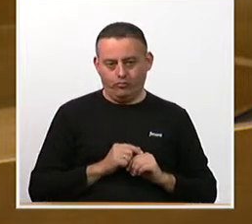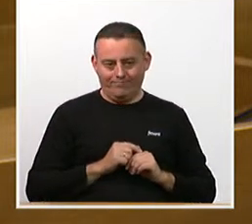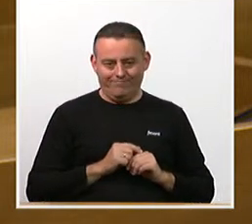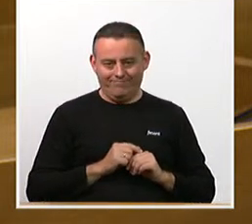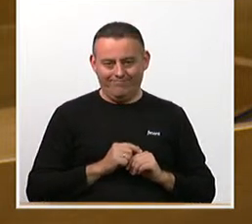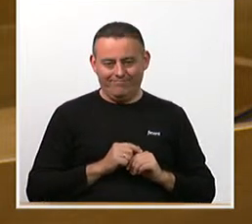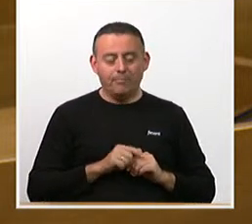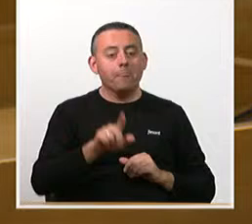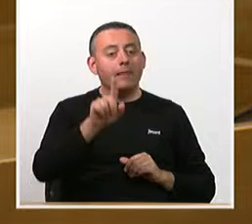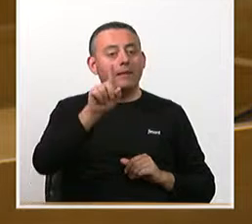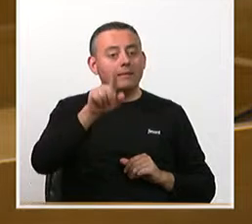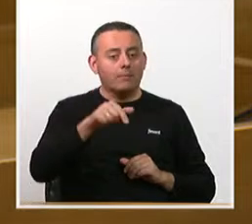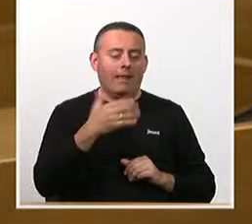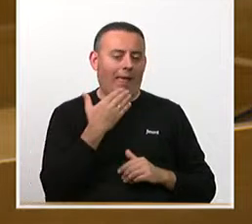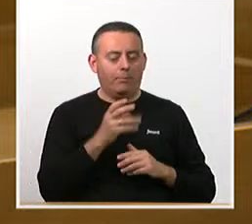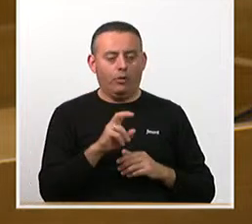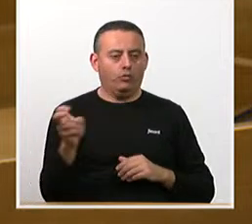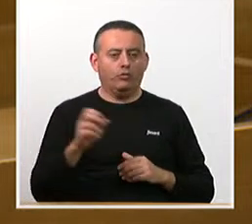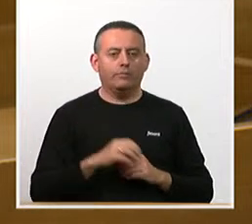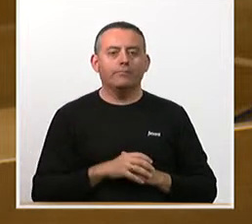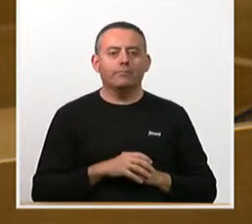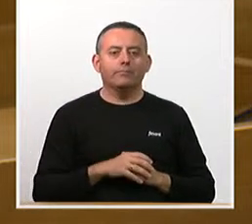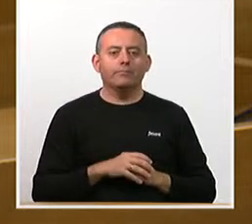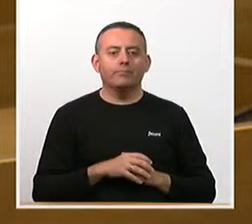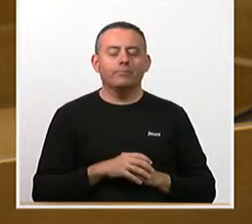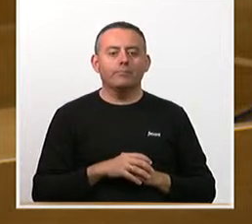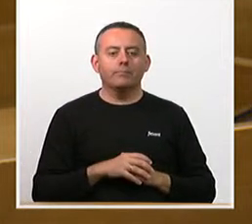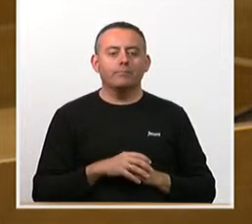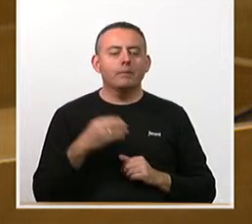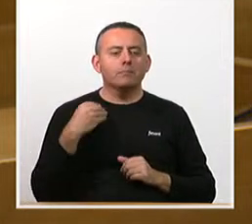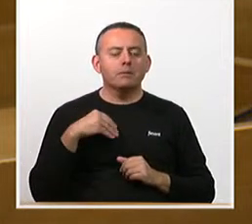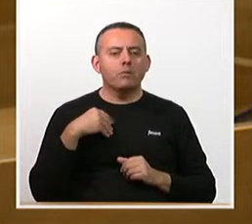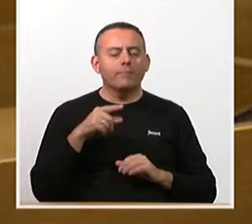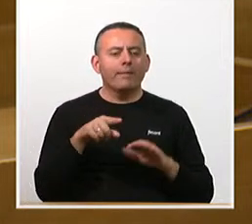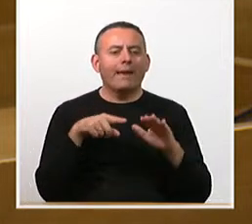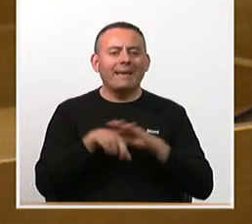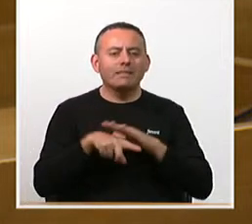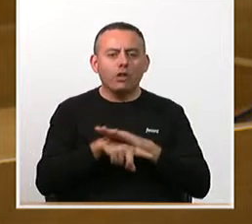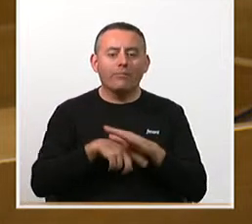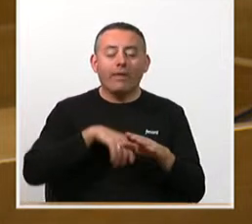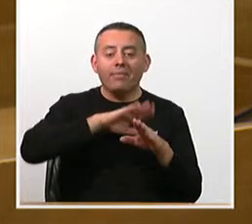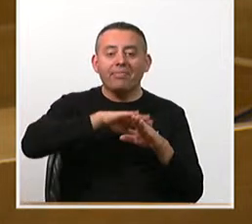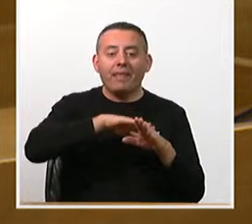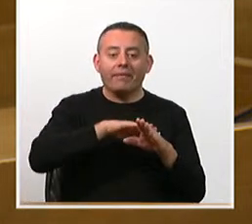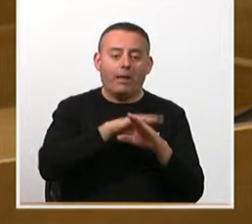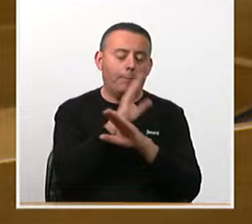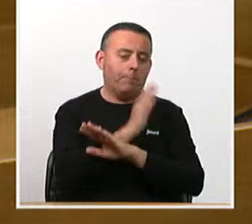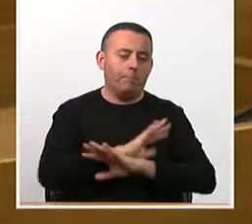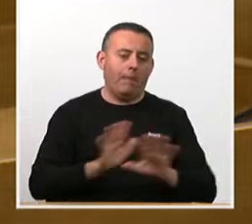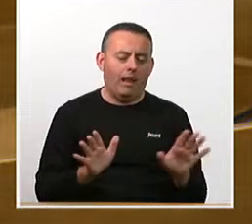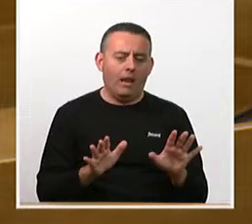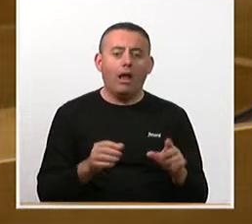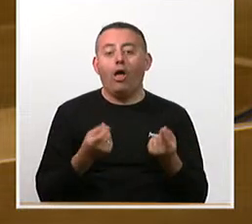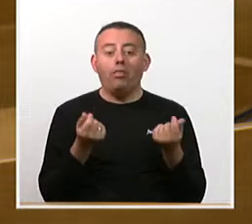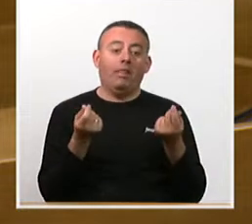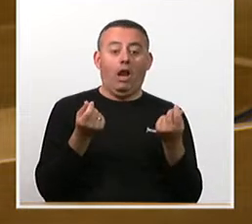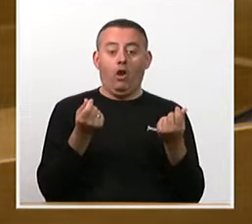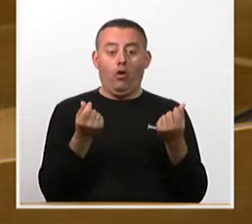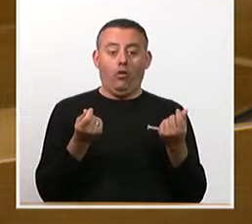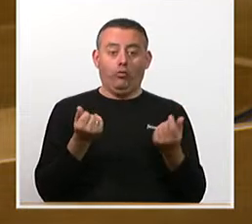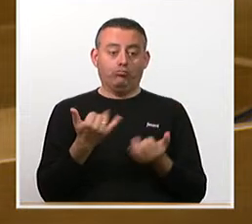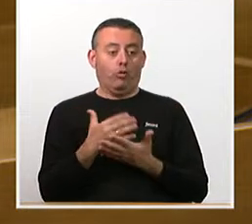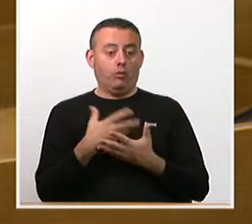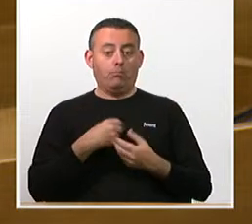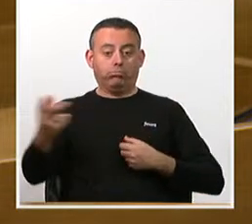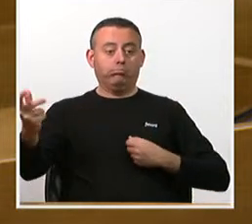paradigmático de la gestión negligente de la izquierda que siempre dispara con pólvora de Rey y malgasta el dinero de otros no